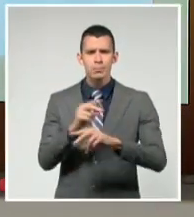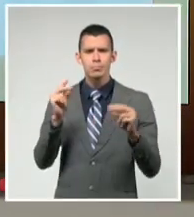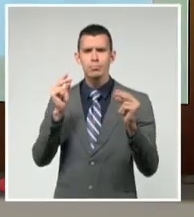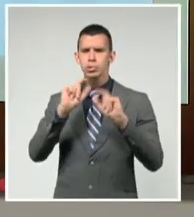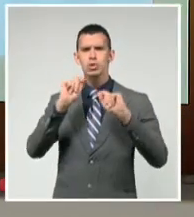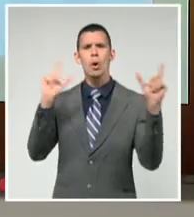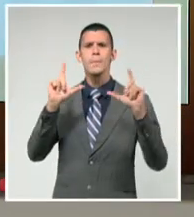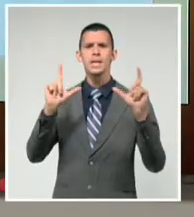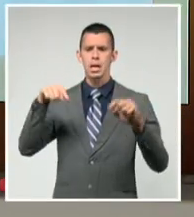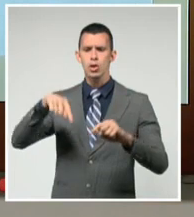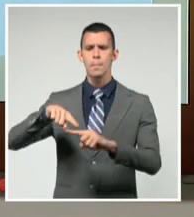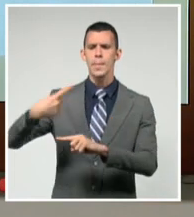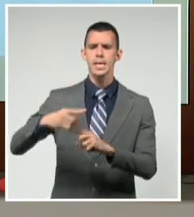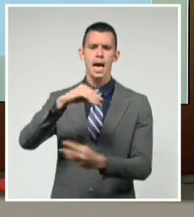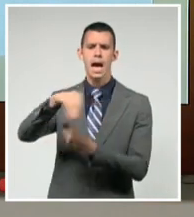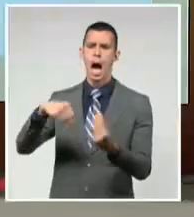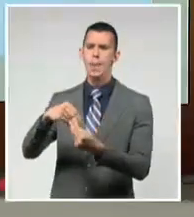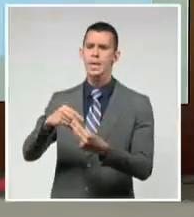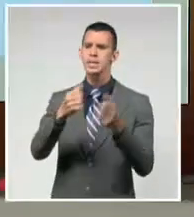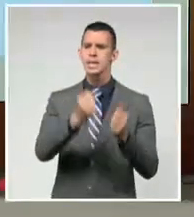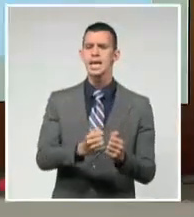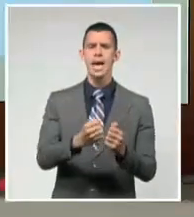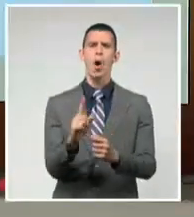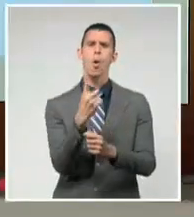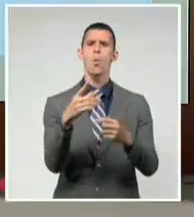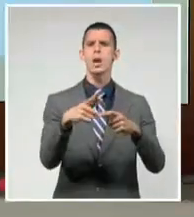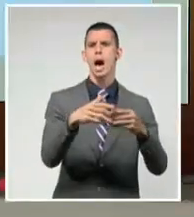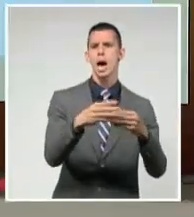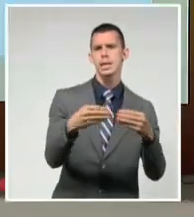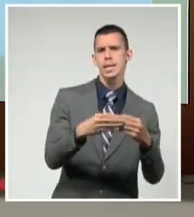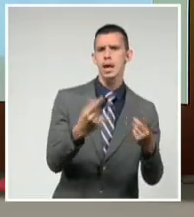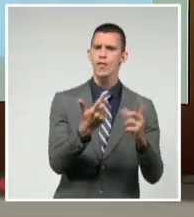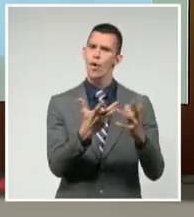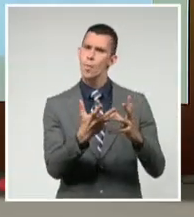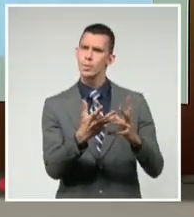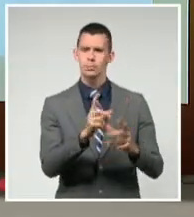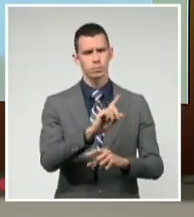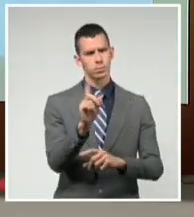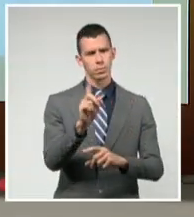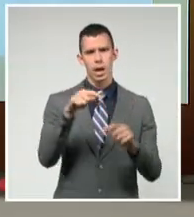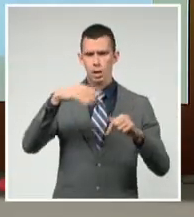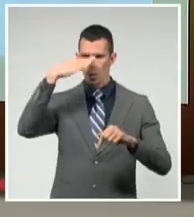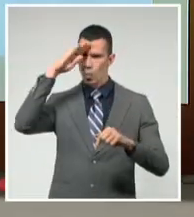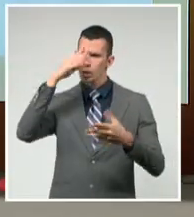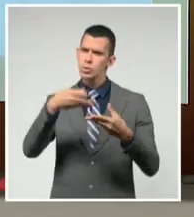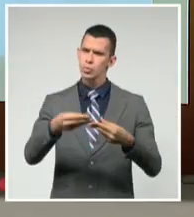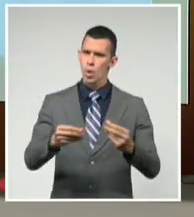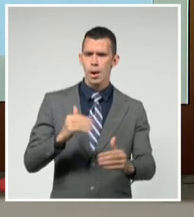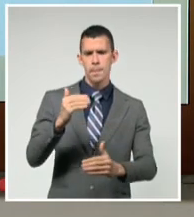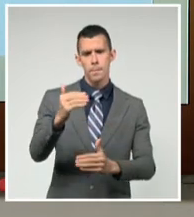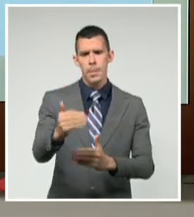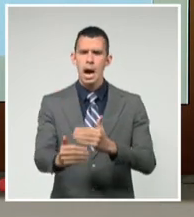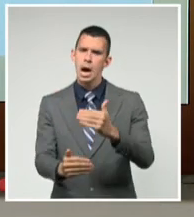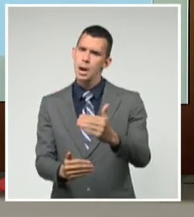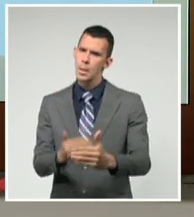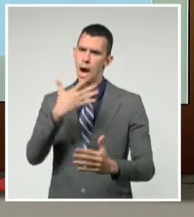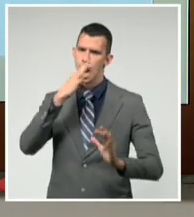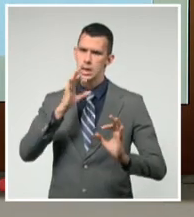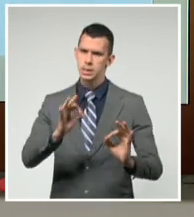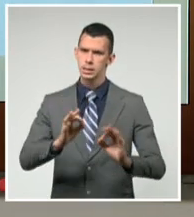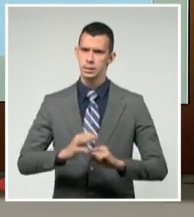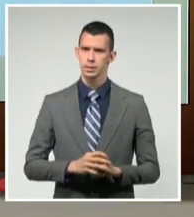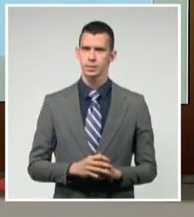habitualmente lo que ocurre con estas políticas parecidas como parte del proceso se ha definido en nuestro país entonces un